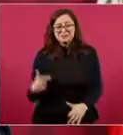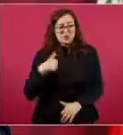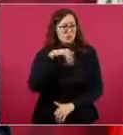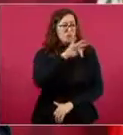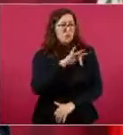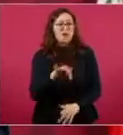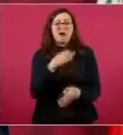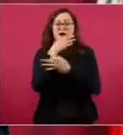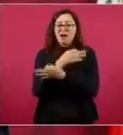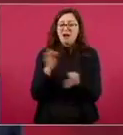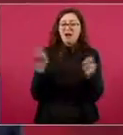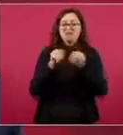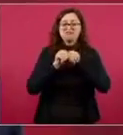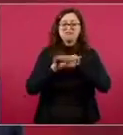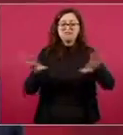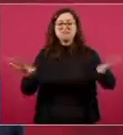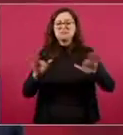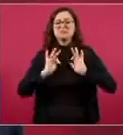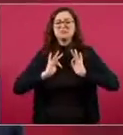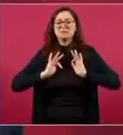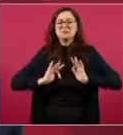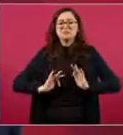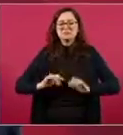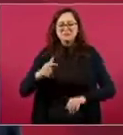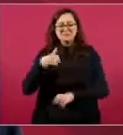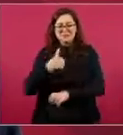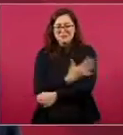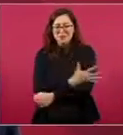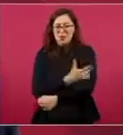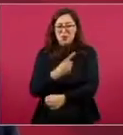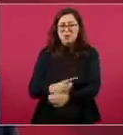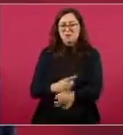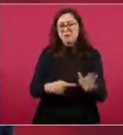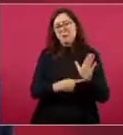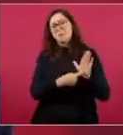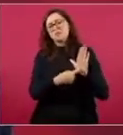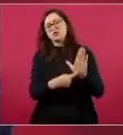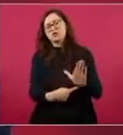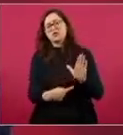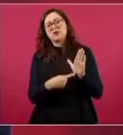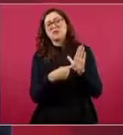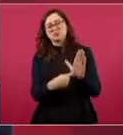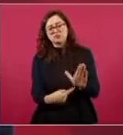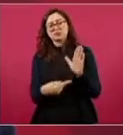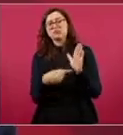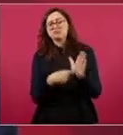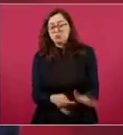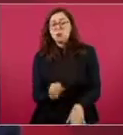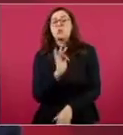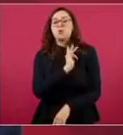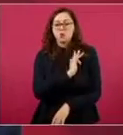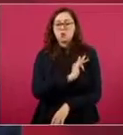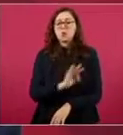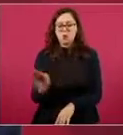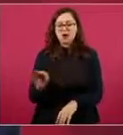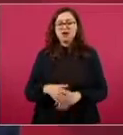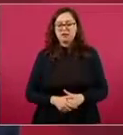todo lo puedo transparentar y les comento